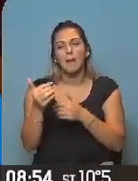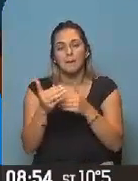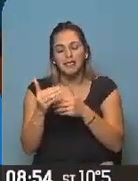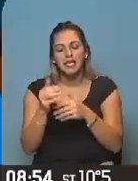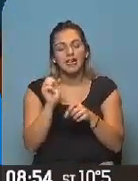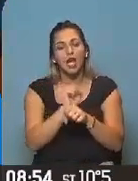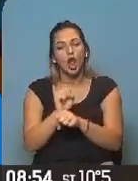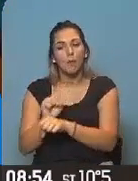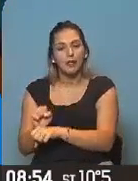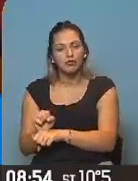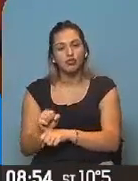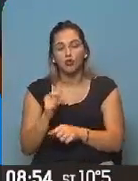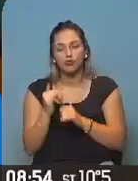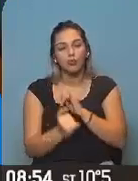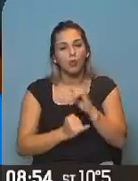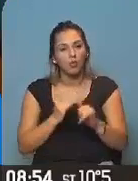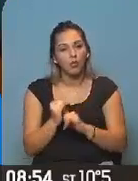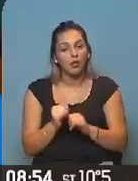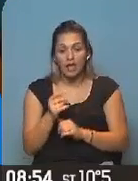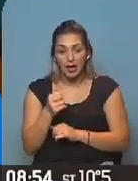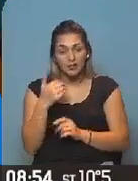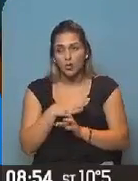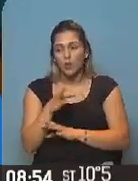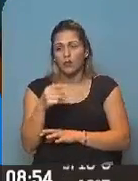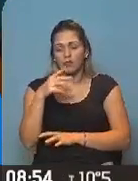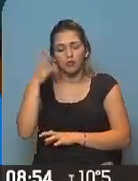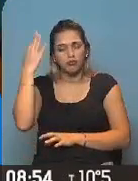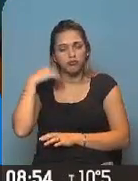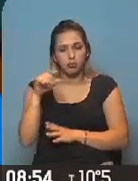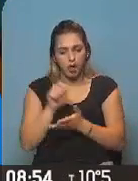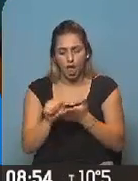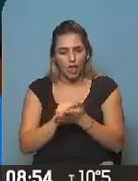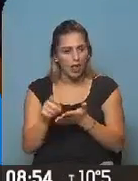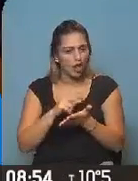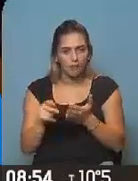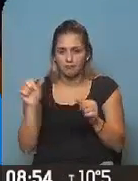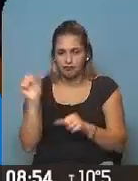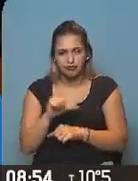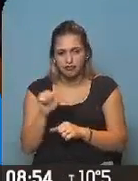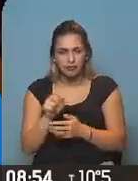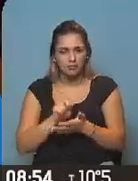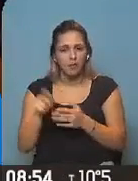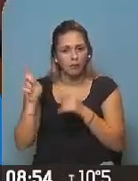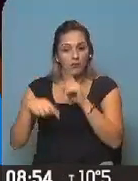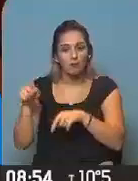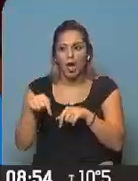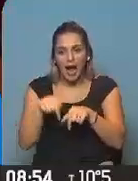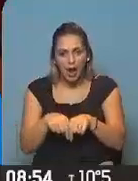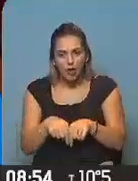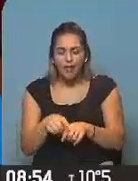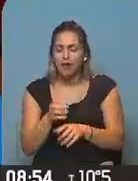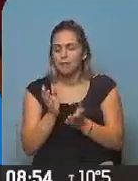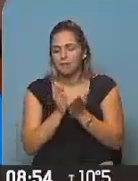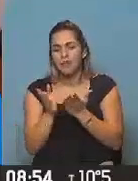él era también casi analfabeto cuando entró ahí y hoy en día escribe unos cuentos fabulosos,